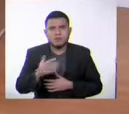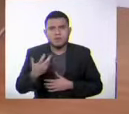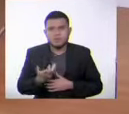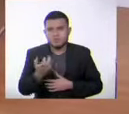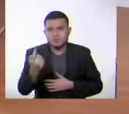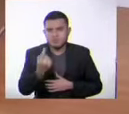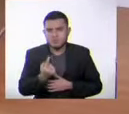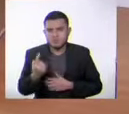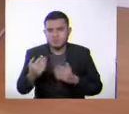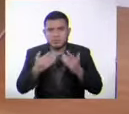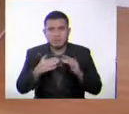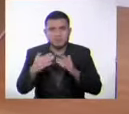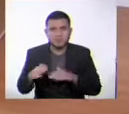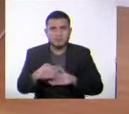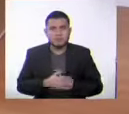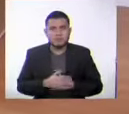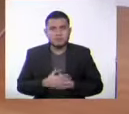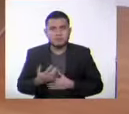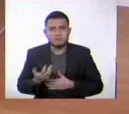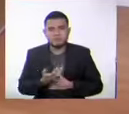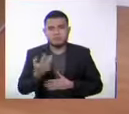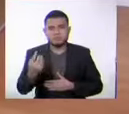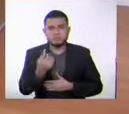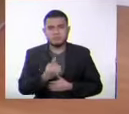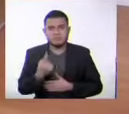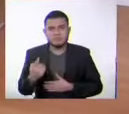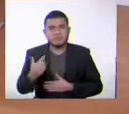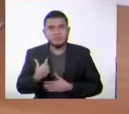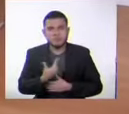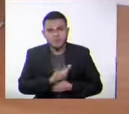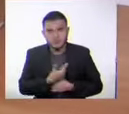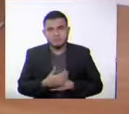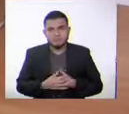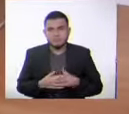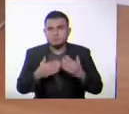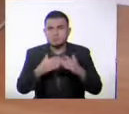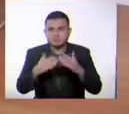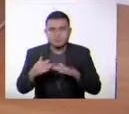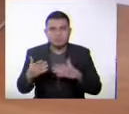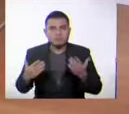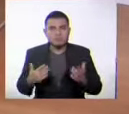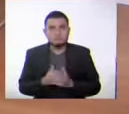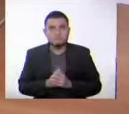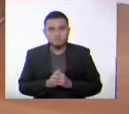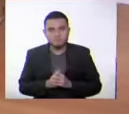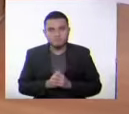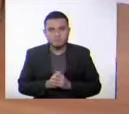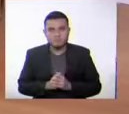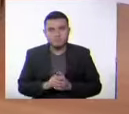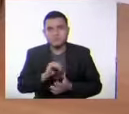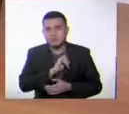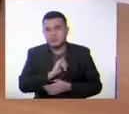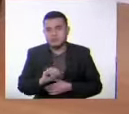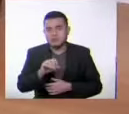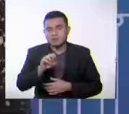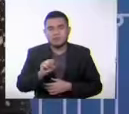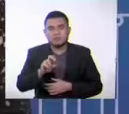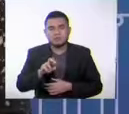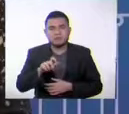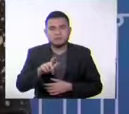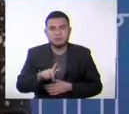es diferente, cada persona somos diferentes, pero la identidad sexual es